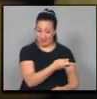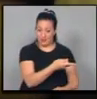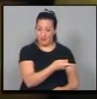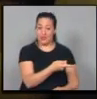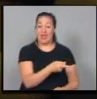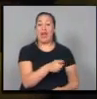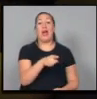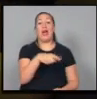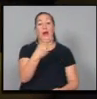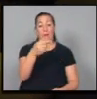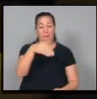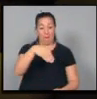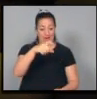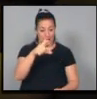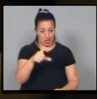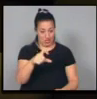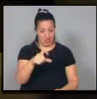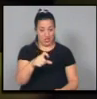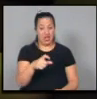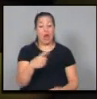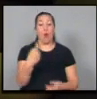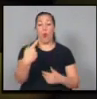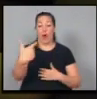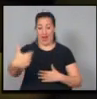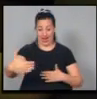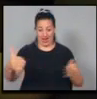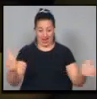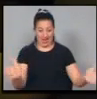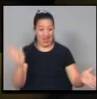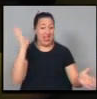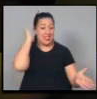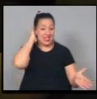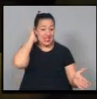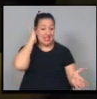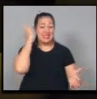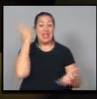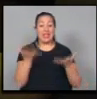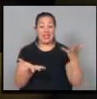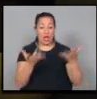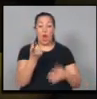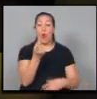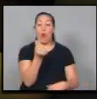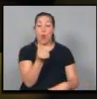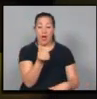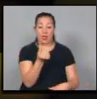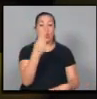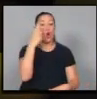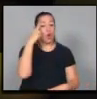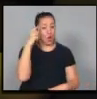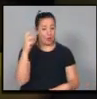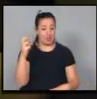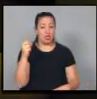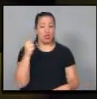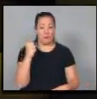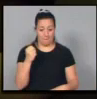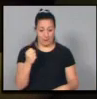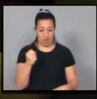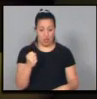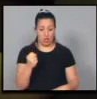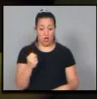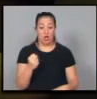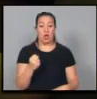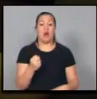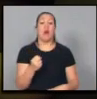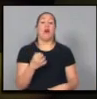el mercado central, el cajón de 16 kilos cuesta 900 pesos, es